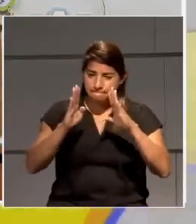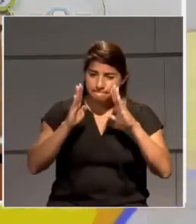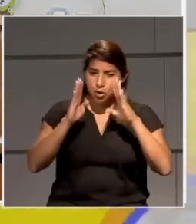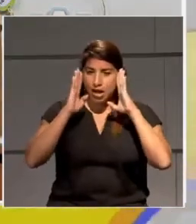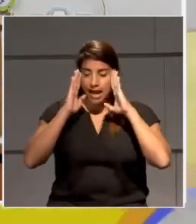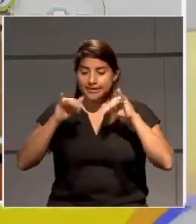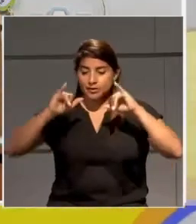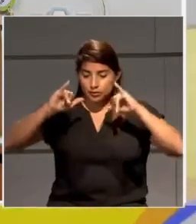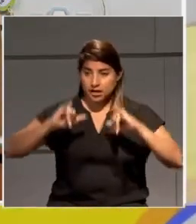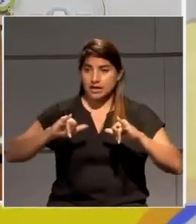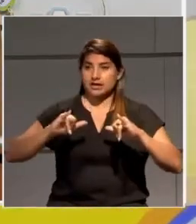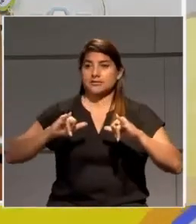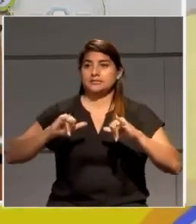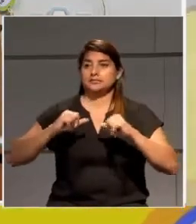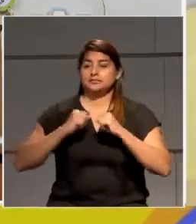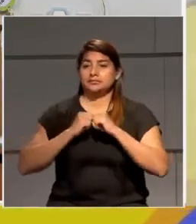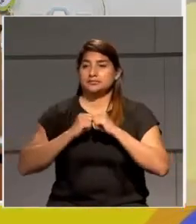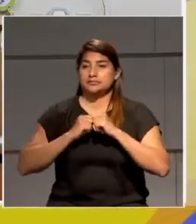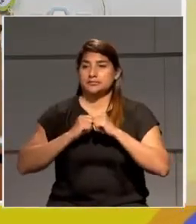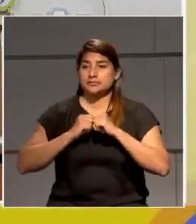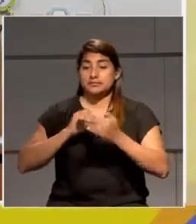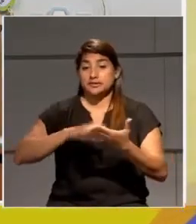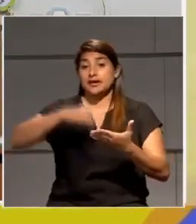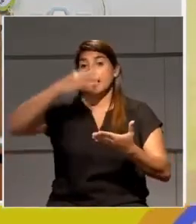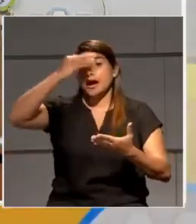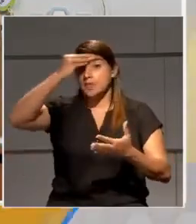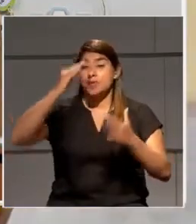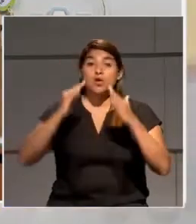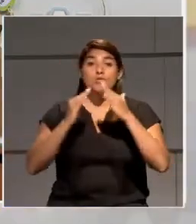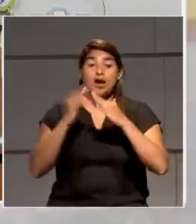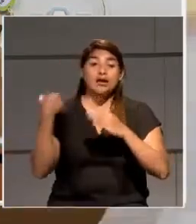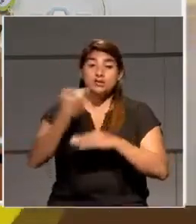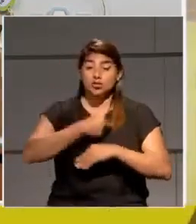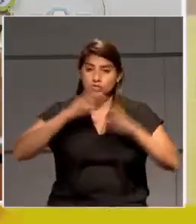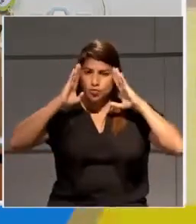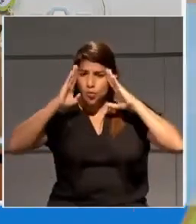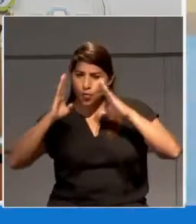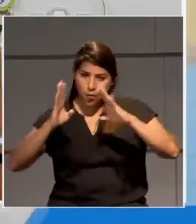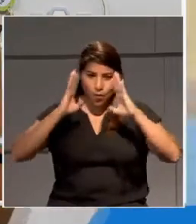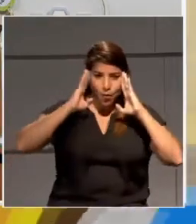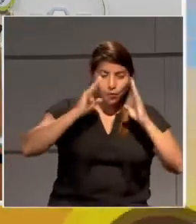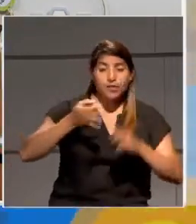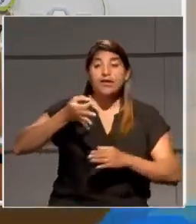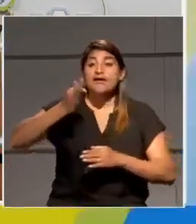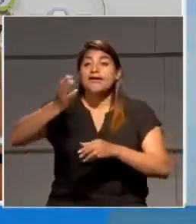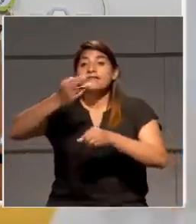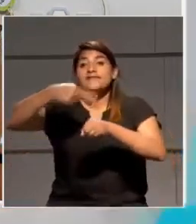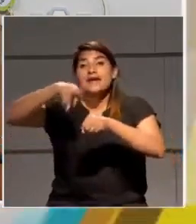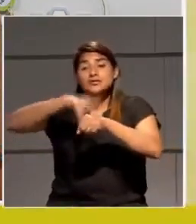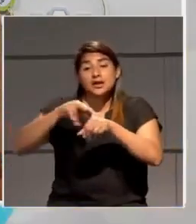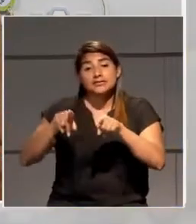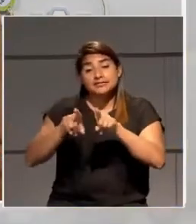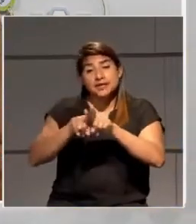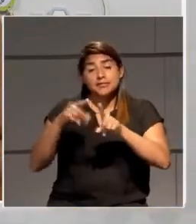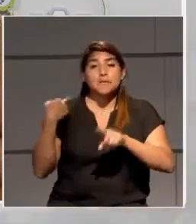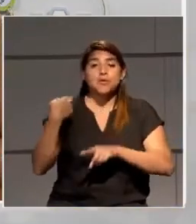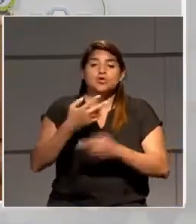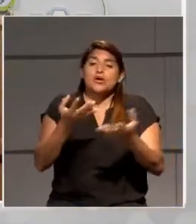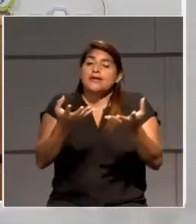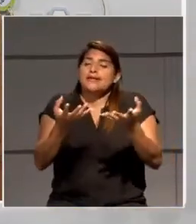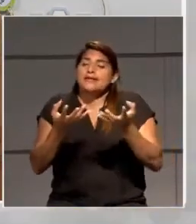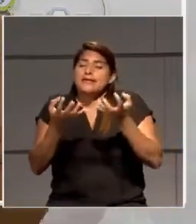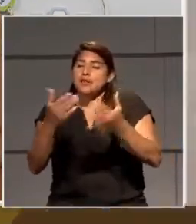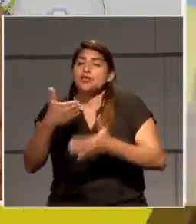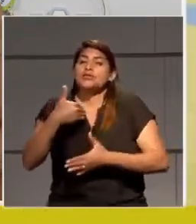nosotros acá. En Aprendo en Casa, vamos a estar súper atentos en Café Nacional porque nosotros